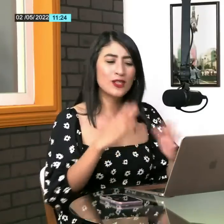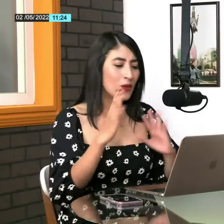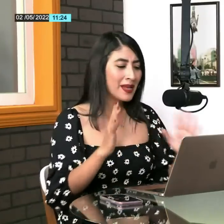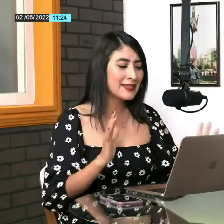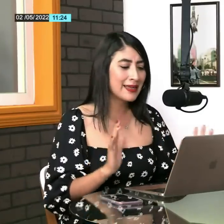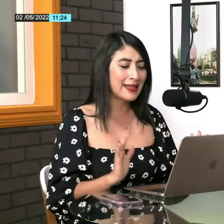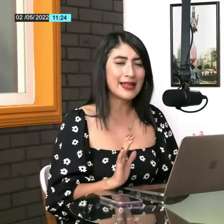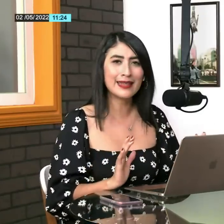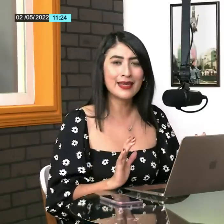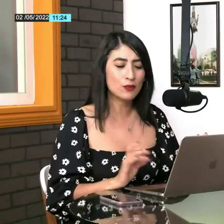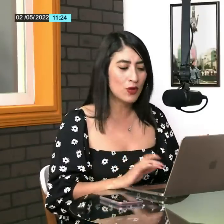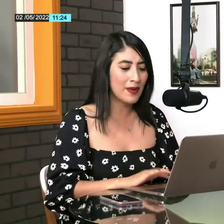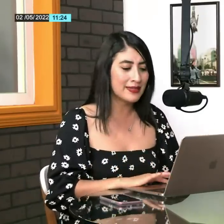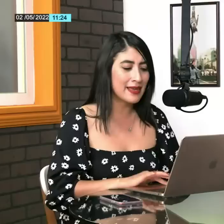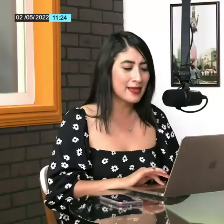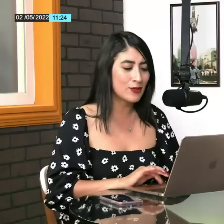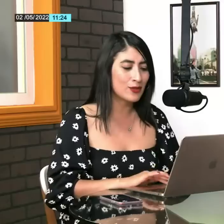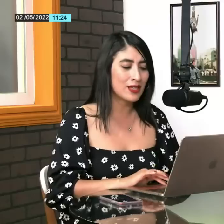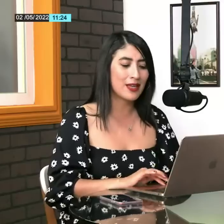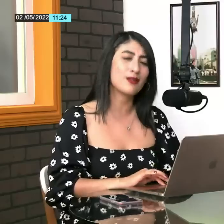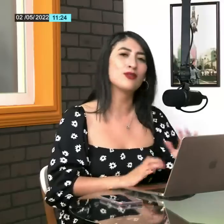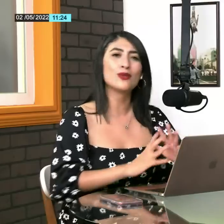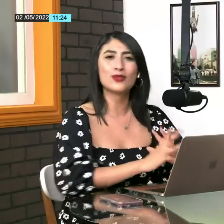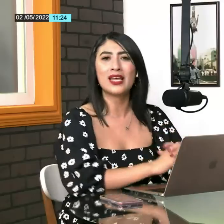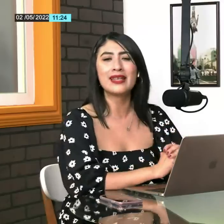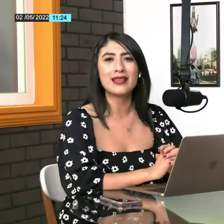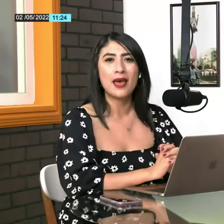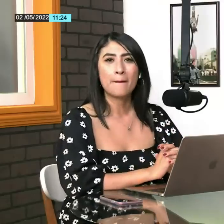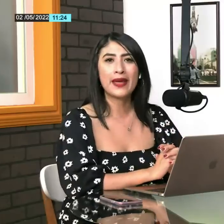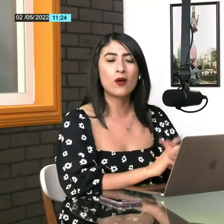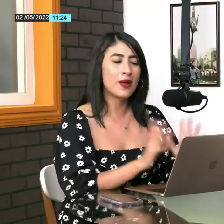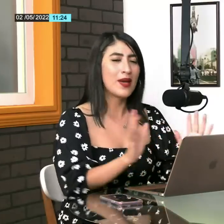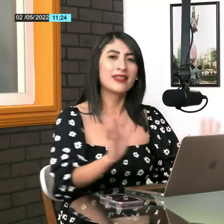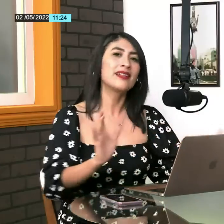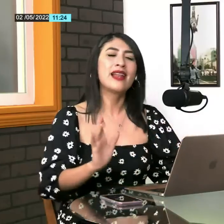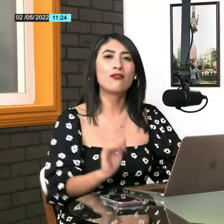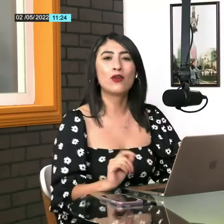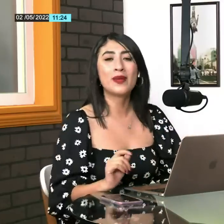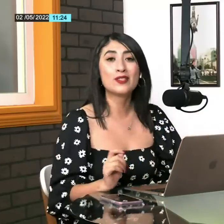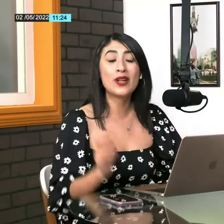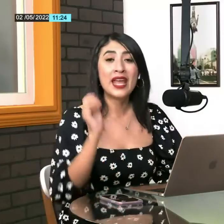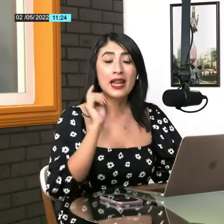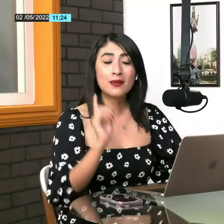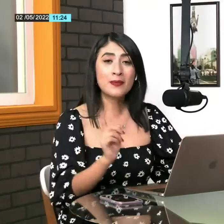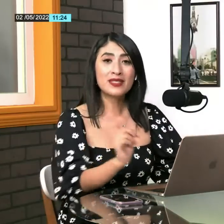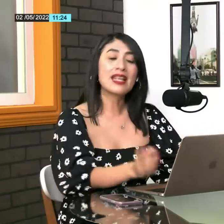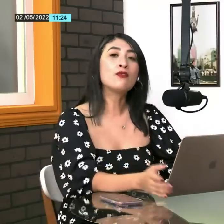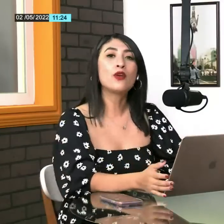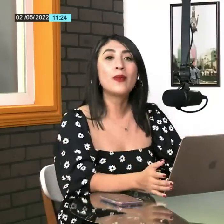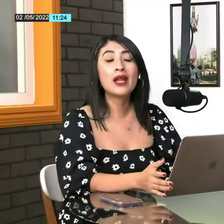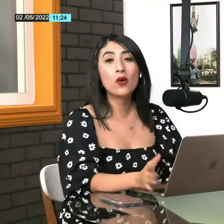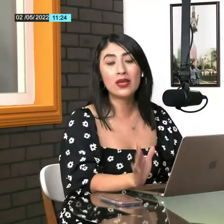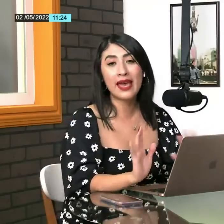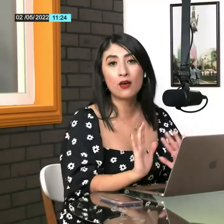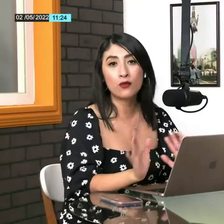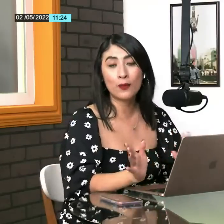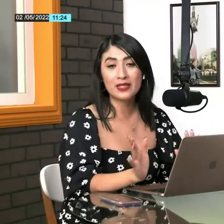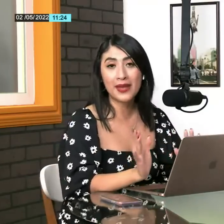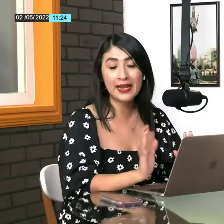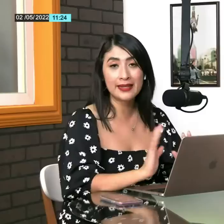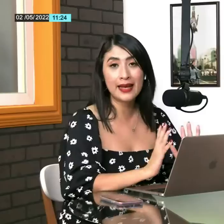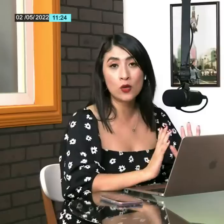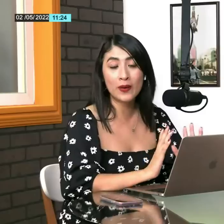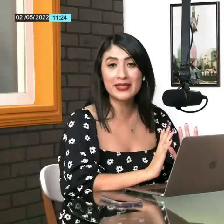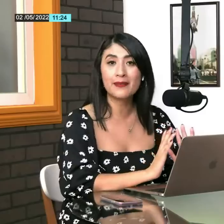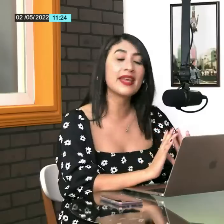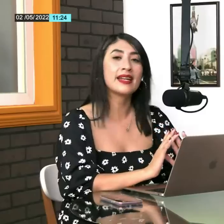hnos hoy yo vi las las calles muy vacías no sé no sé ustedes pero bueno ahí tienen la información le vamos a estar informando ya conforme